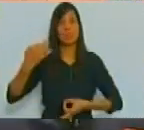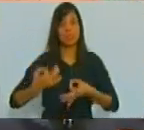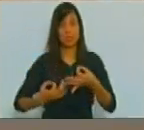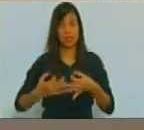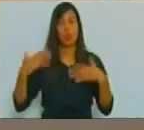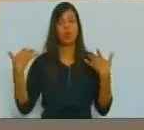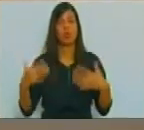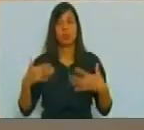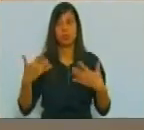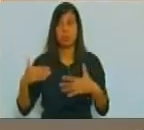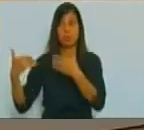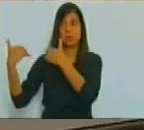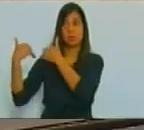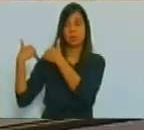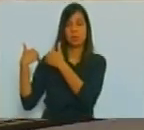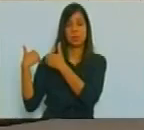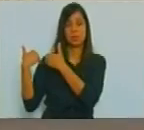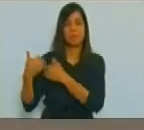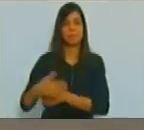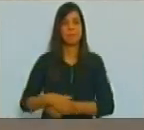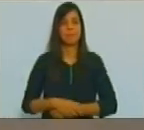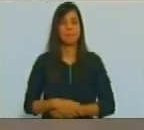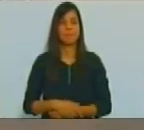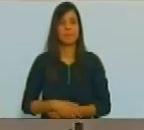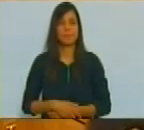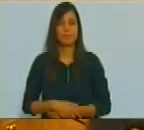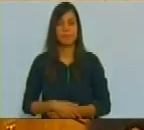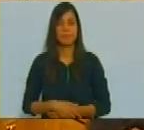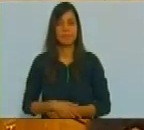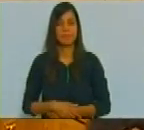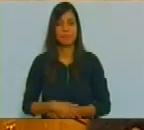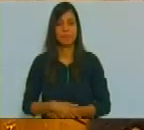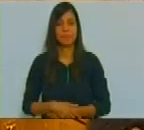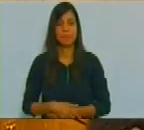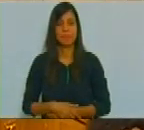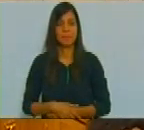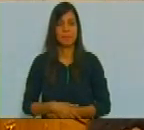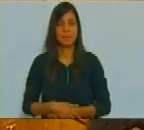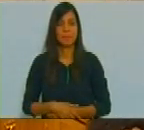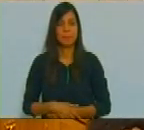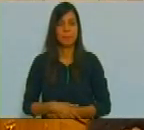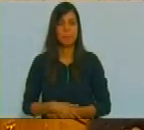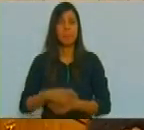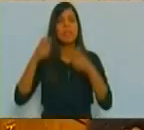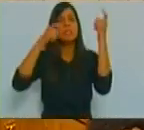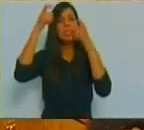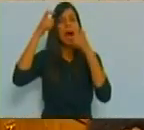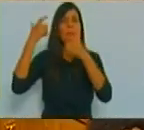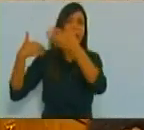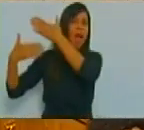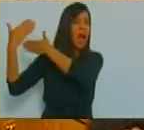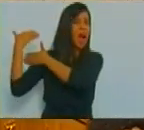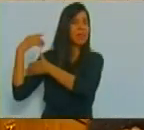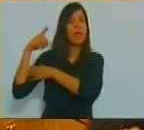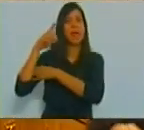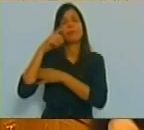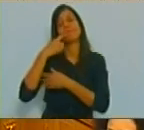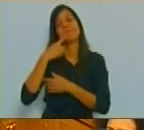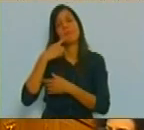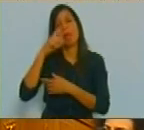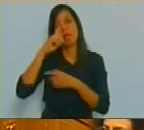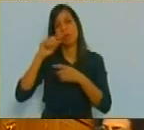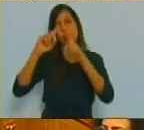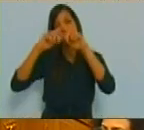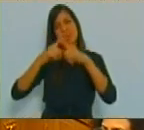y termino con chava en su aló presidente número 37 desde el